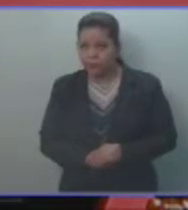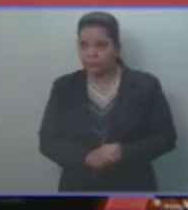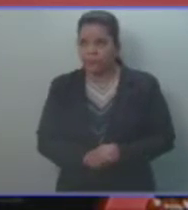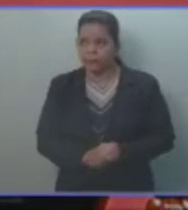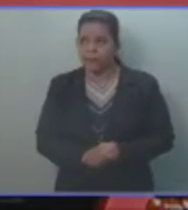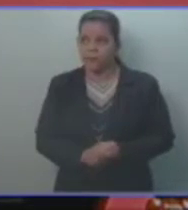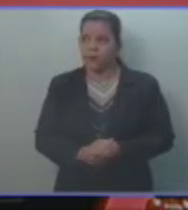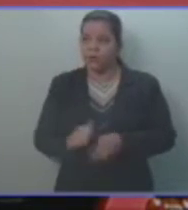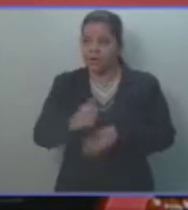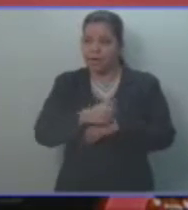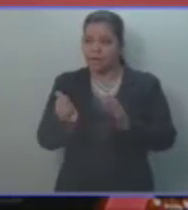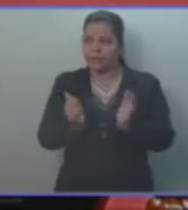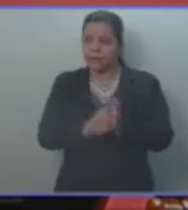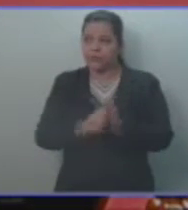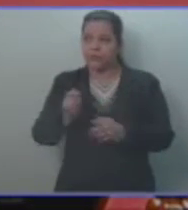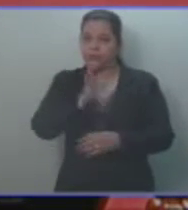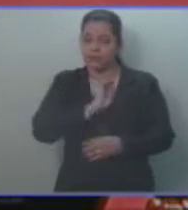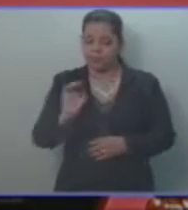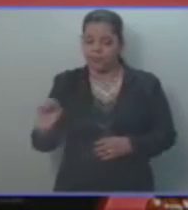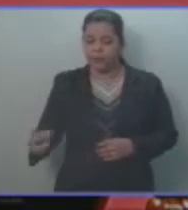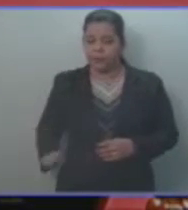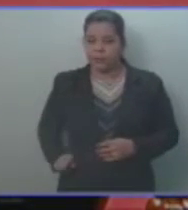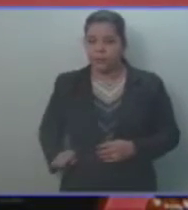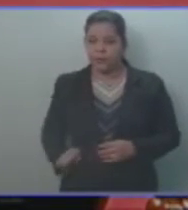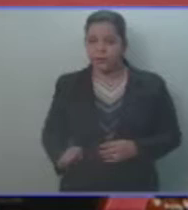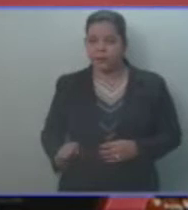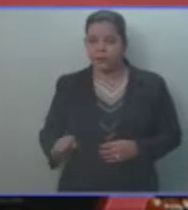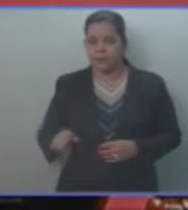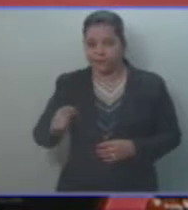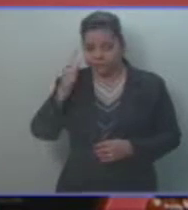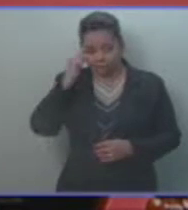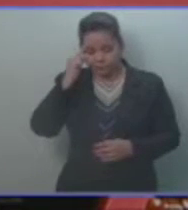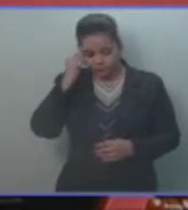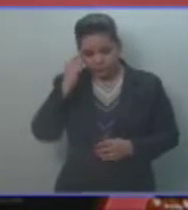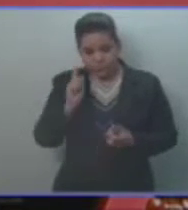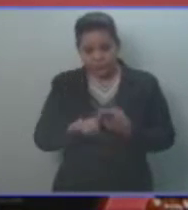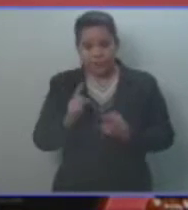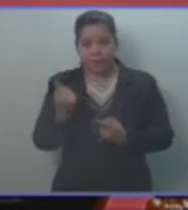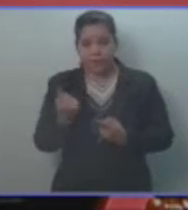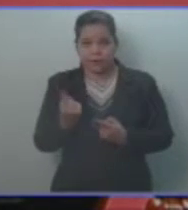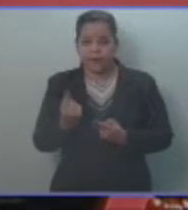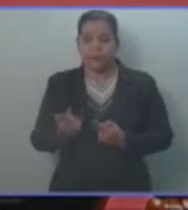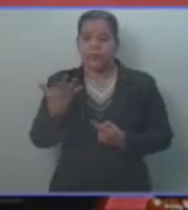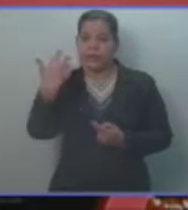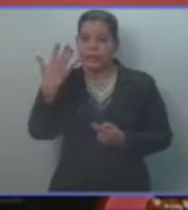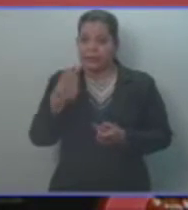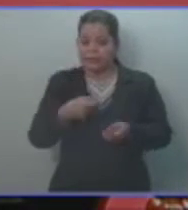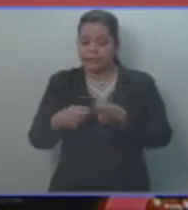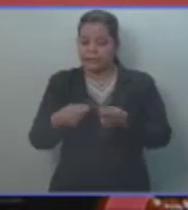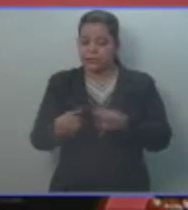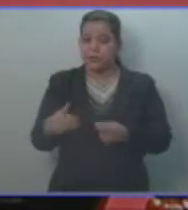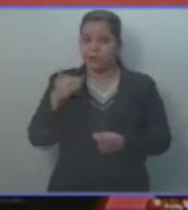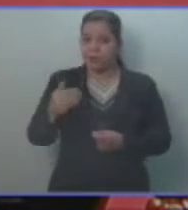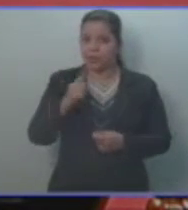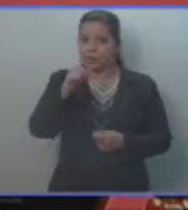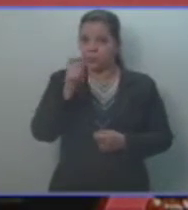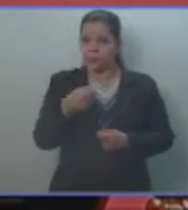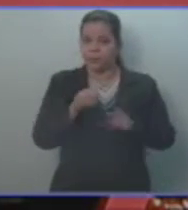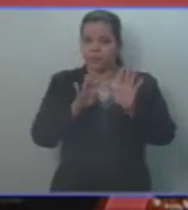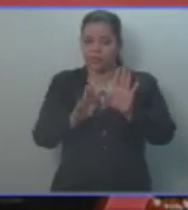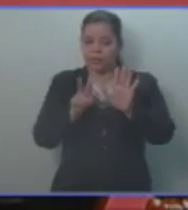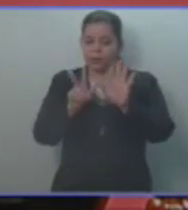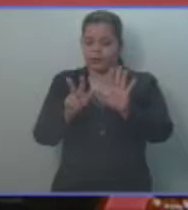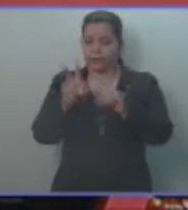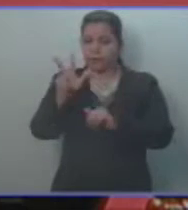La Asamblea Legislativa de la República de El Salvador, considerando, primero, que el 15 de diciembre de 1983 emitió